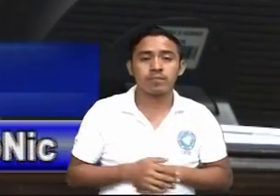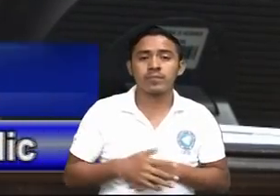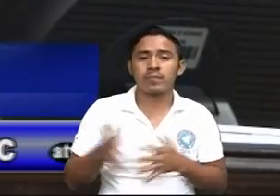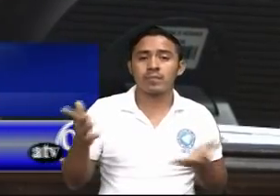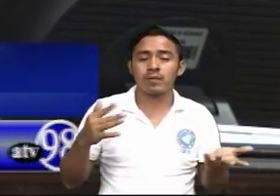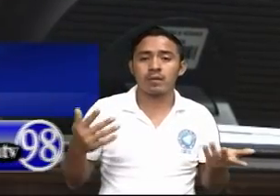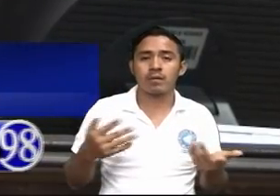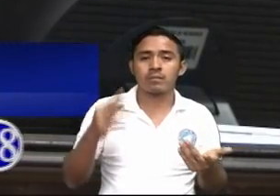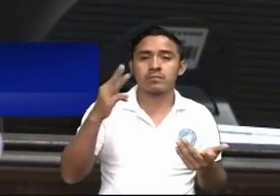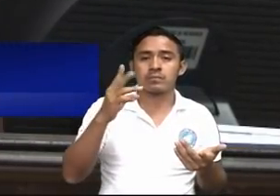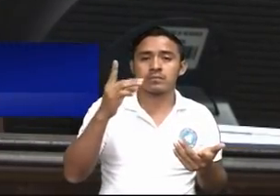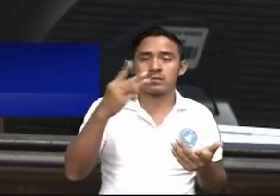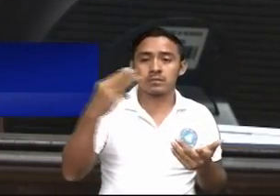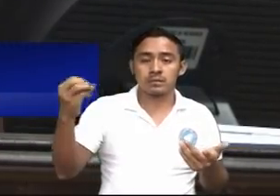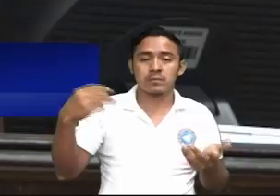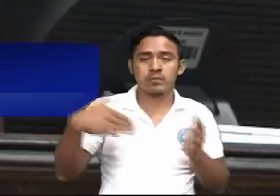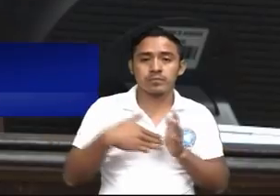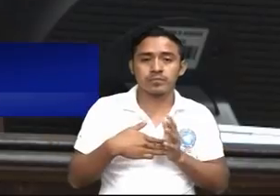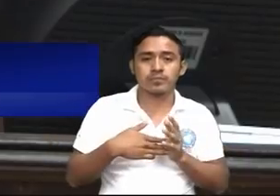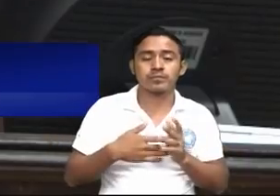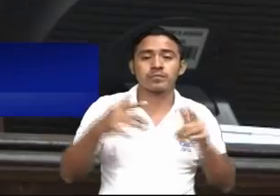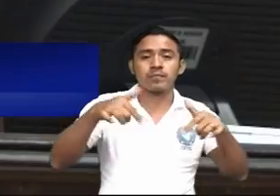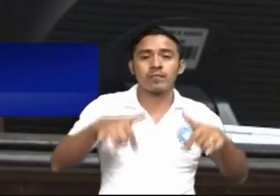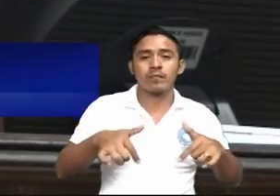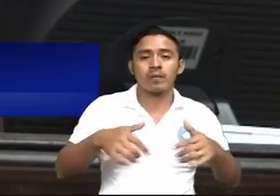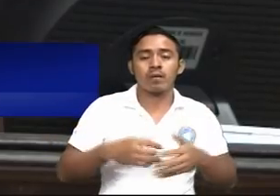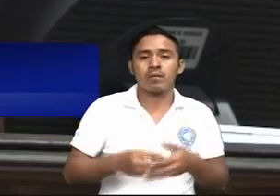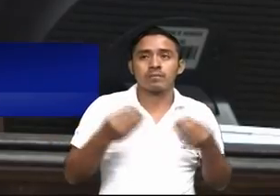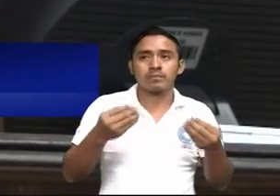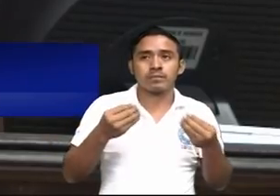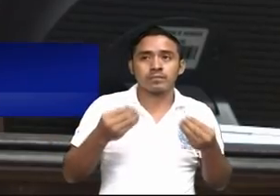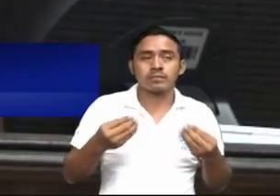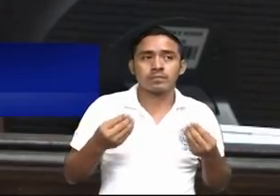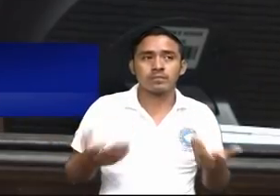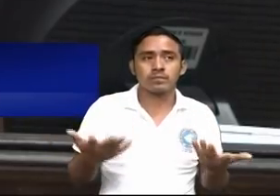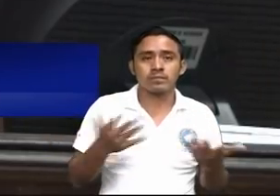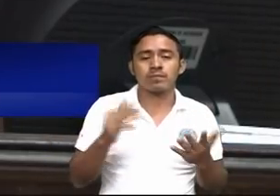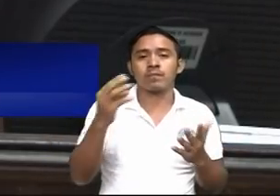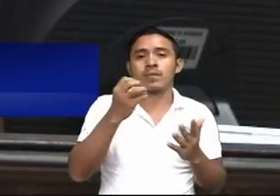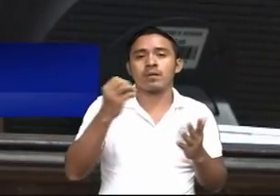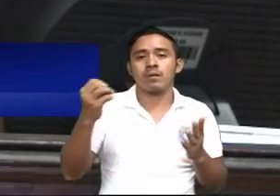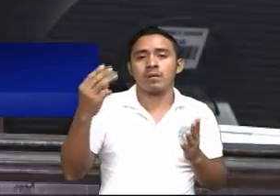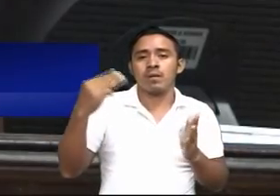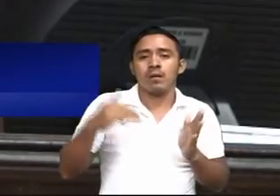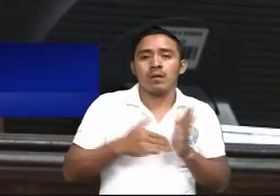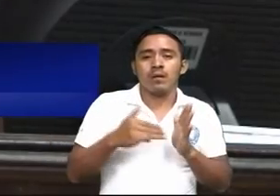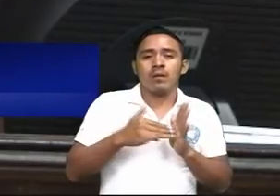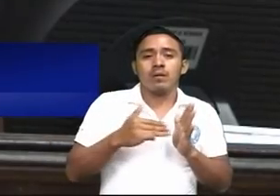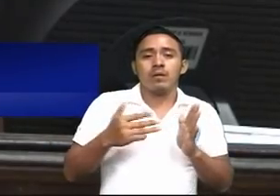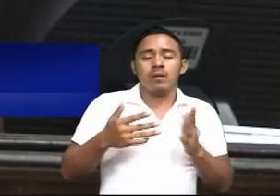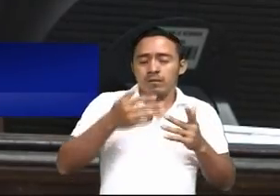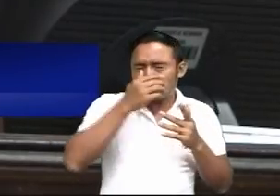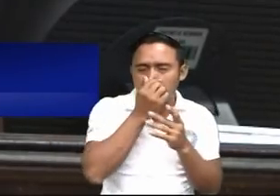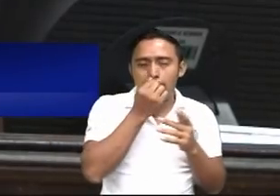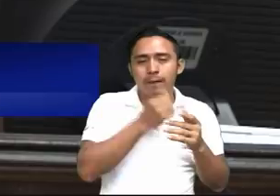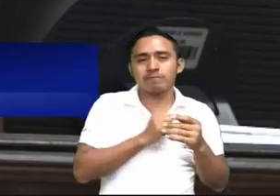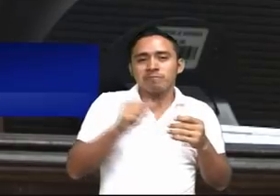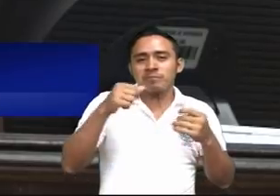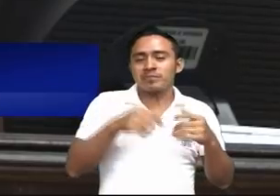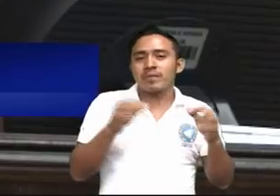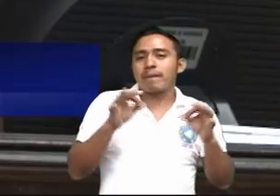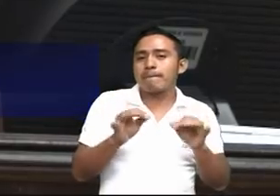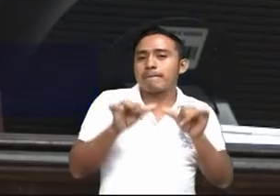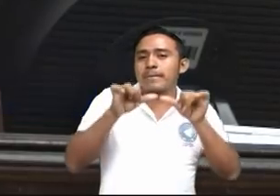somos 300.000, somos mucho más de 3 millones de nicaragüenses los que vamos siguiendo ese paso.